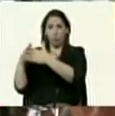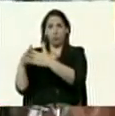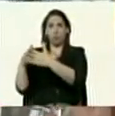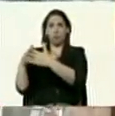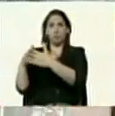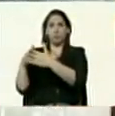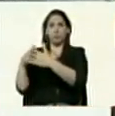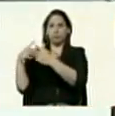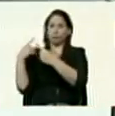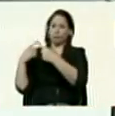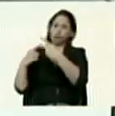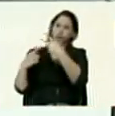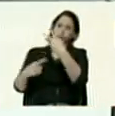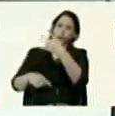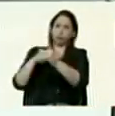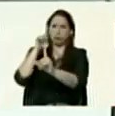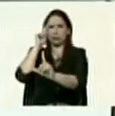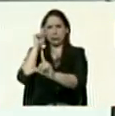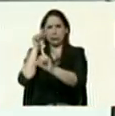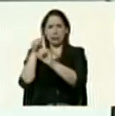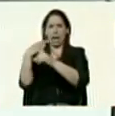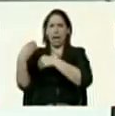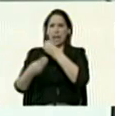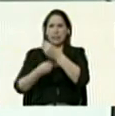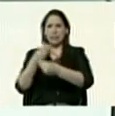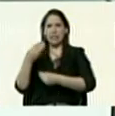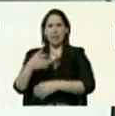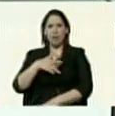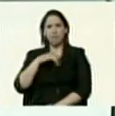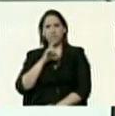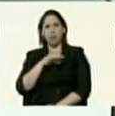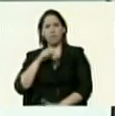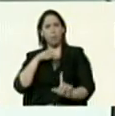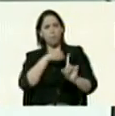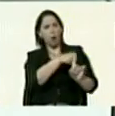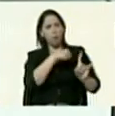desde todo punto de vista para hacerle daño a Venezuela.